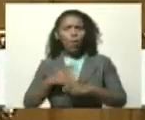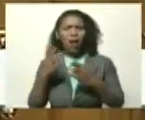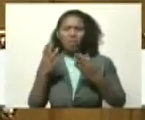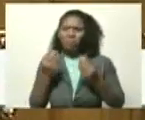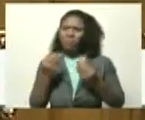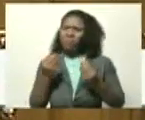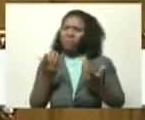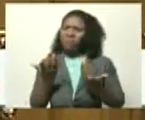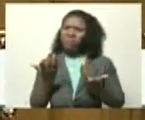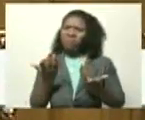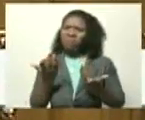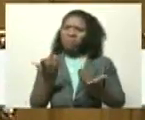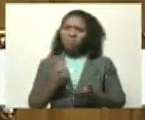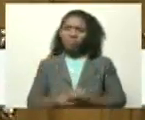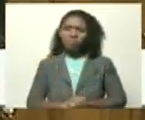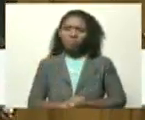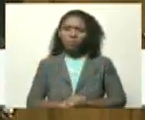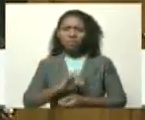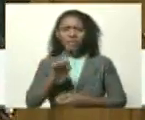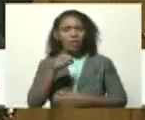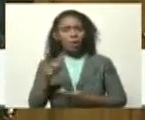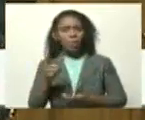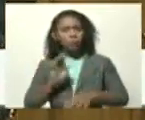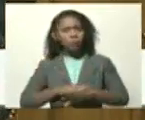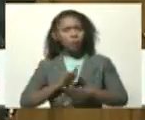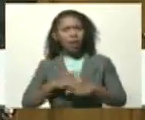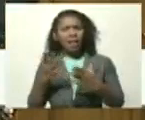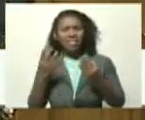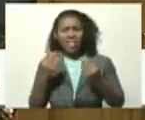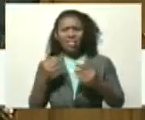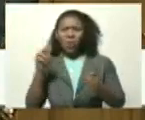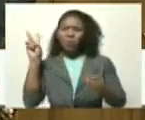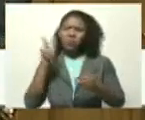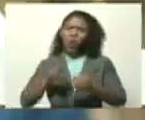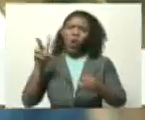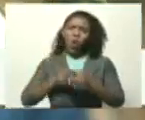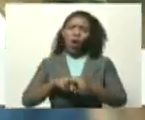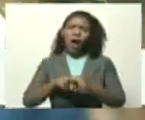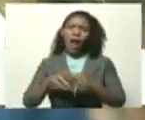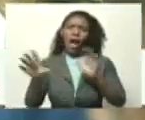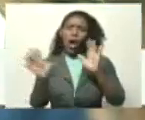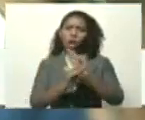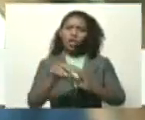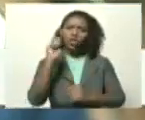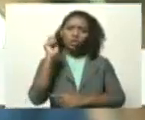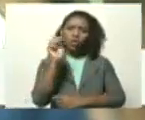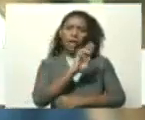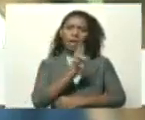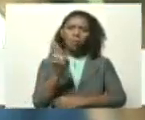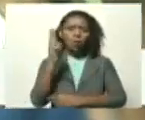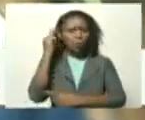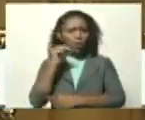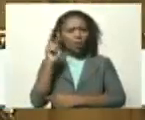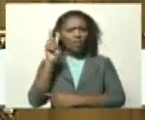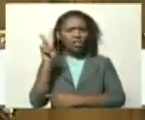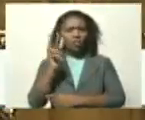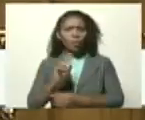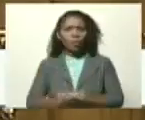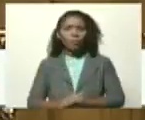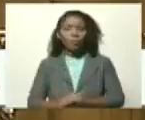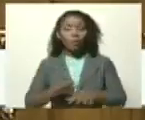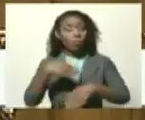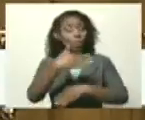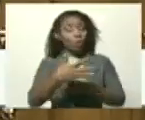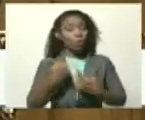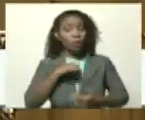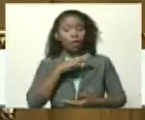desafuero? Si no, ¿por qué tantas violaciones a la Constitución de la República Bolivariana de Venezuela, cuando